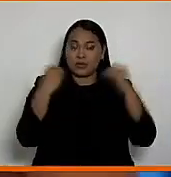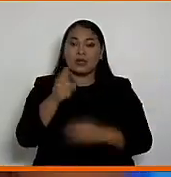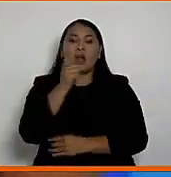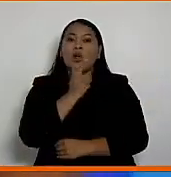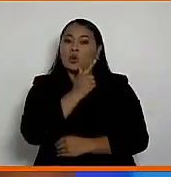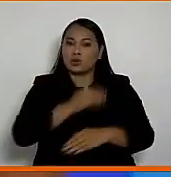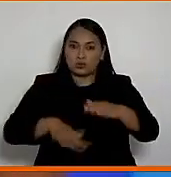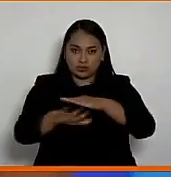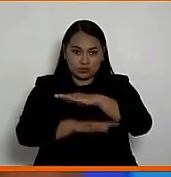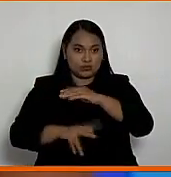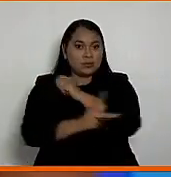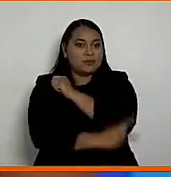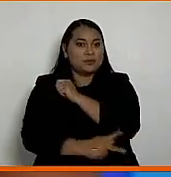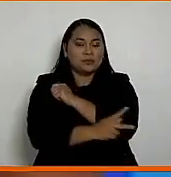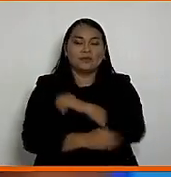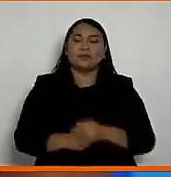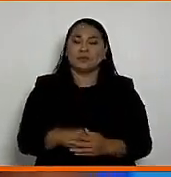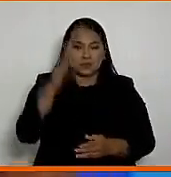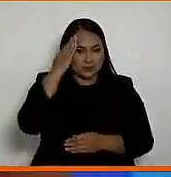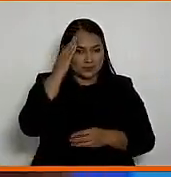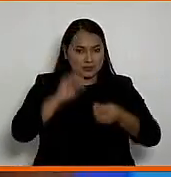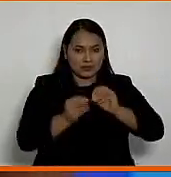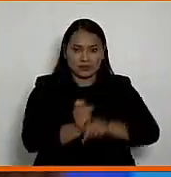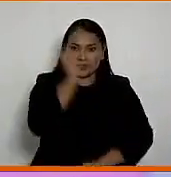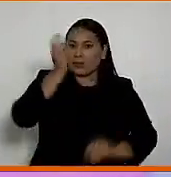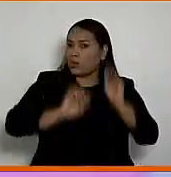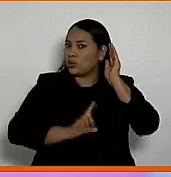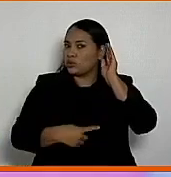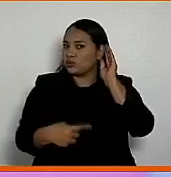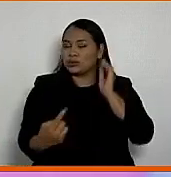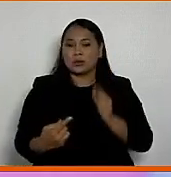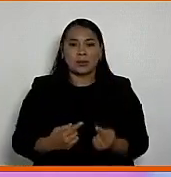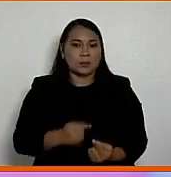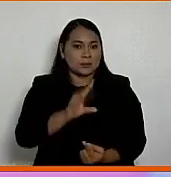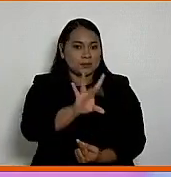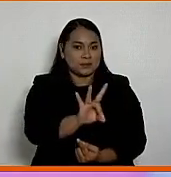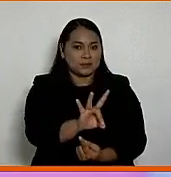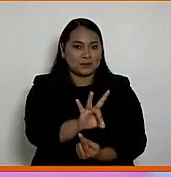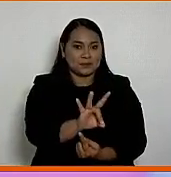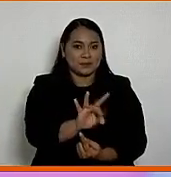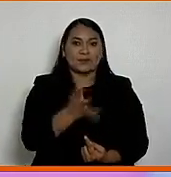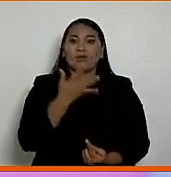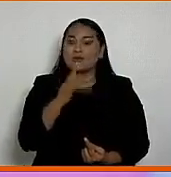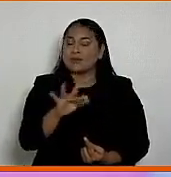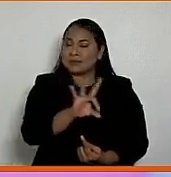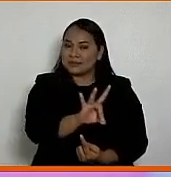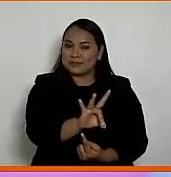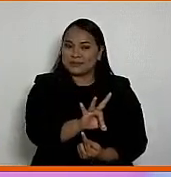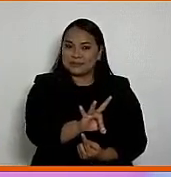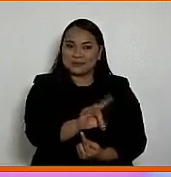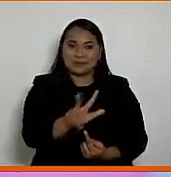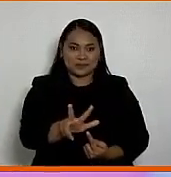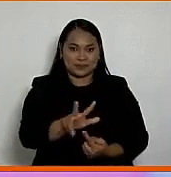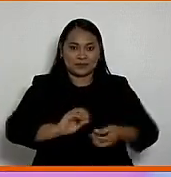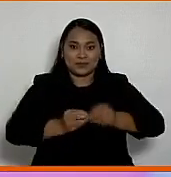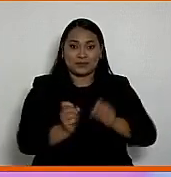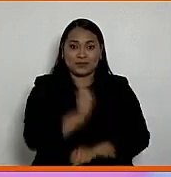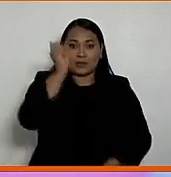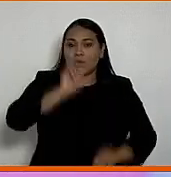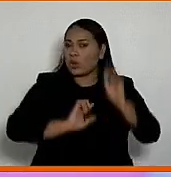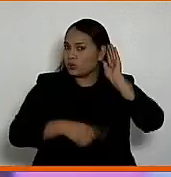para Diaria es el 8. Segundo dígito, suerte, porque este es el 3. Número